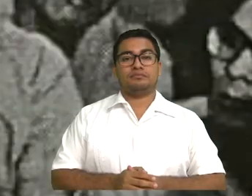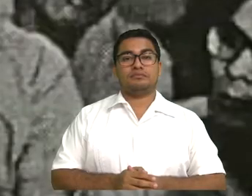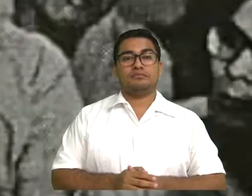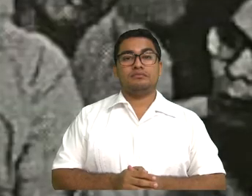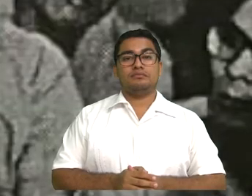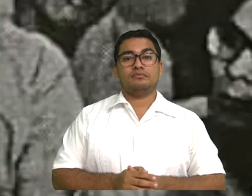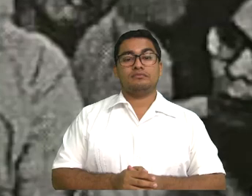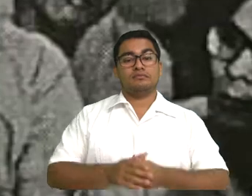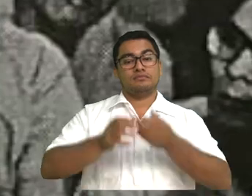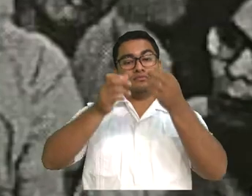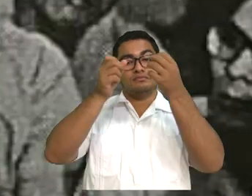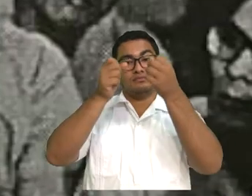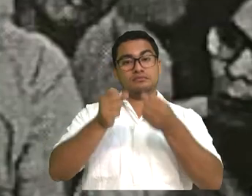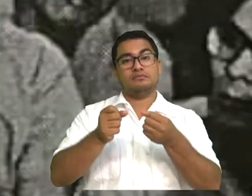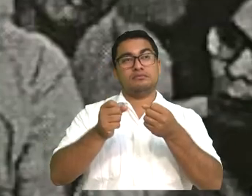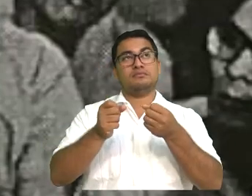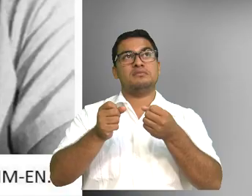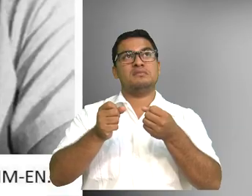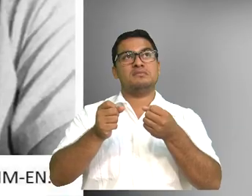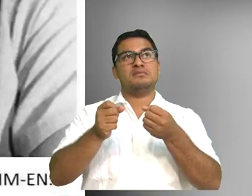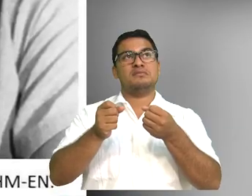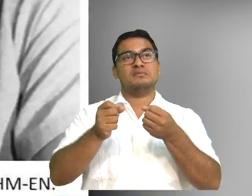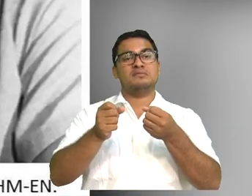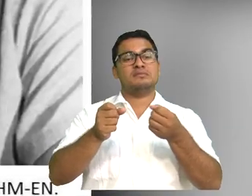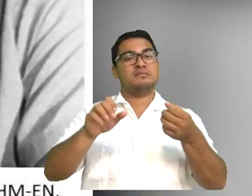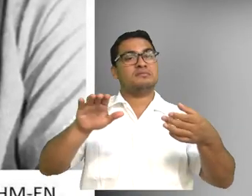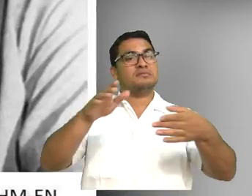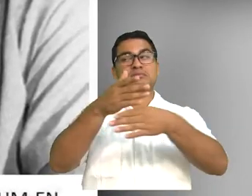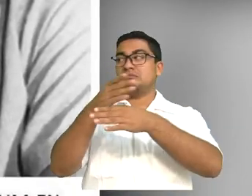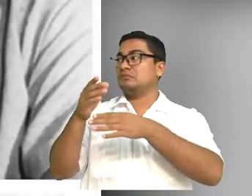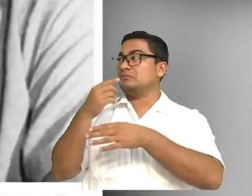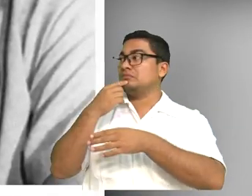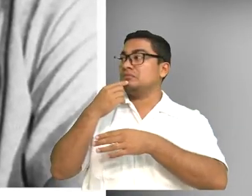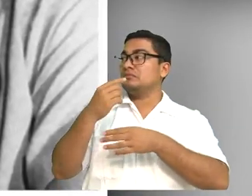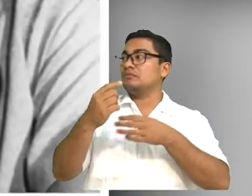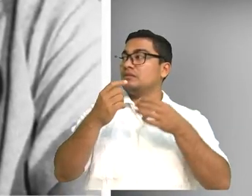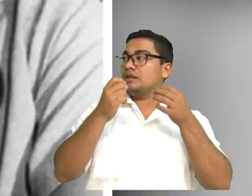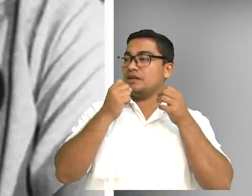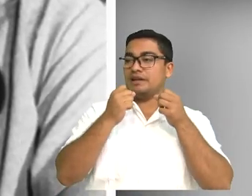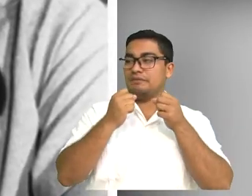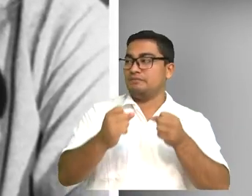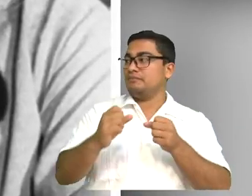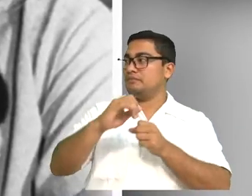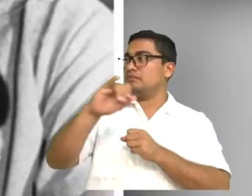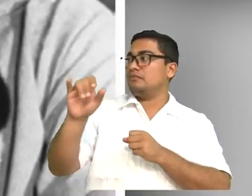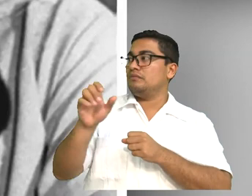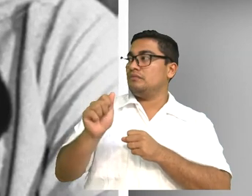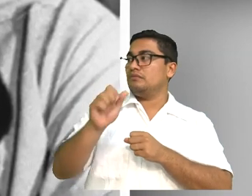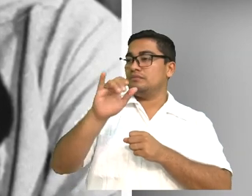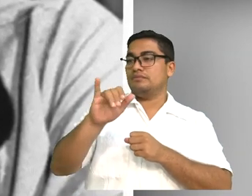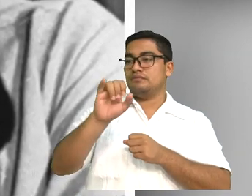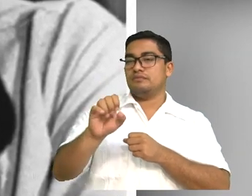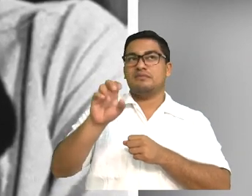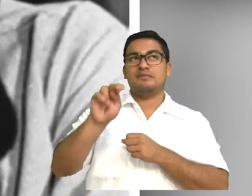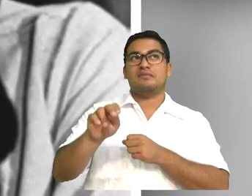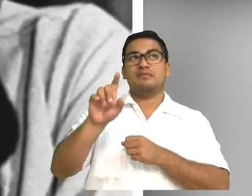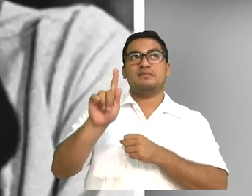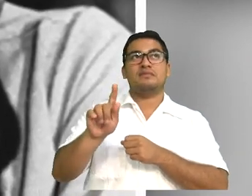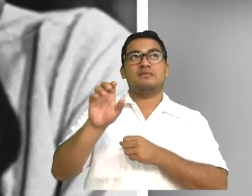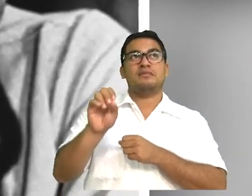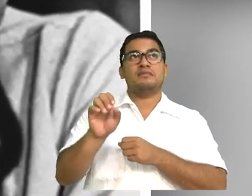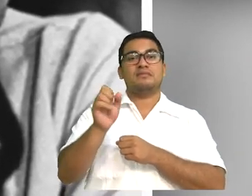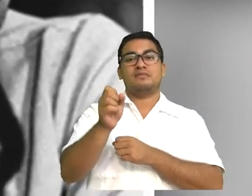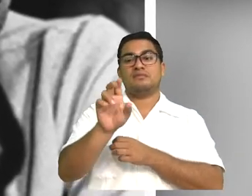Como un hombre multifacético, así describen al militante histórico del Frente Sandinista y diputado Jacinto Suárez,